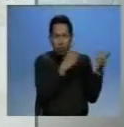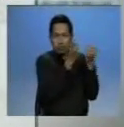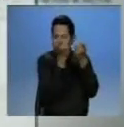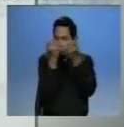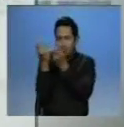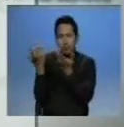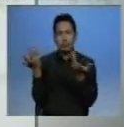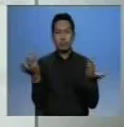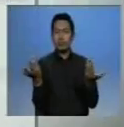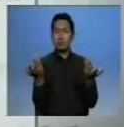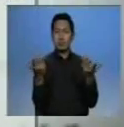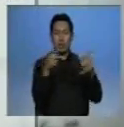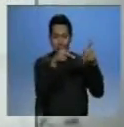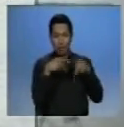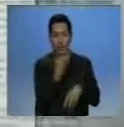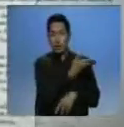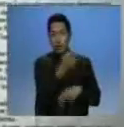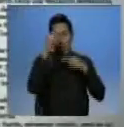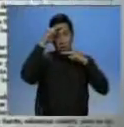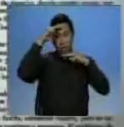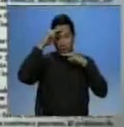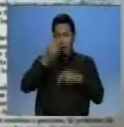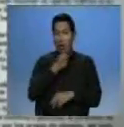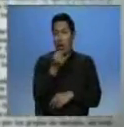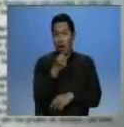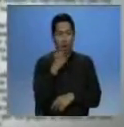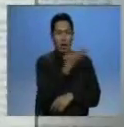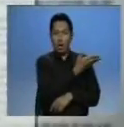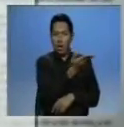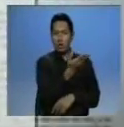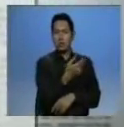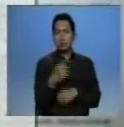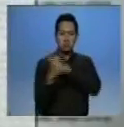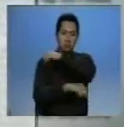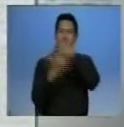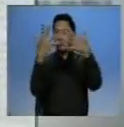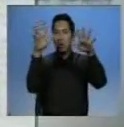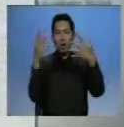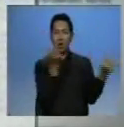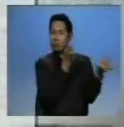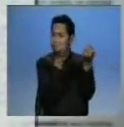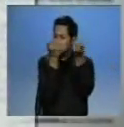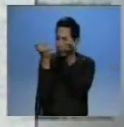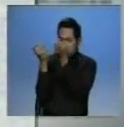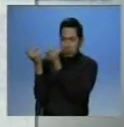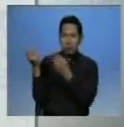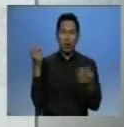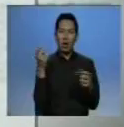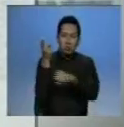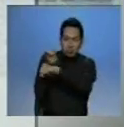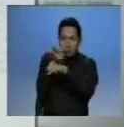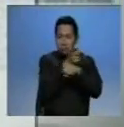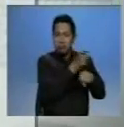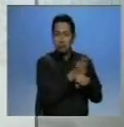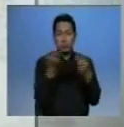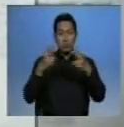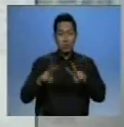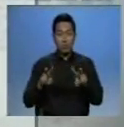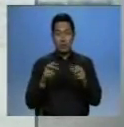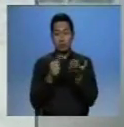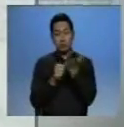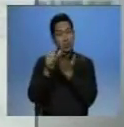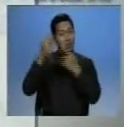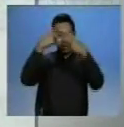grupos, permitiendo a los medios de comunicación su impunidad y privilegios, con ministros impuestos por las cámaras de la producción.